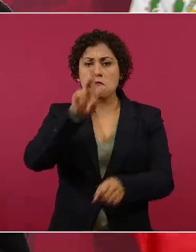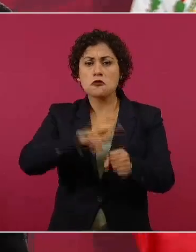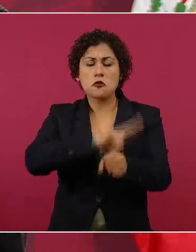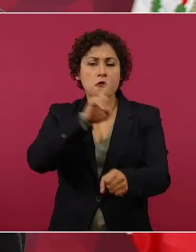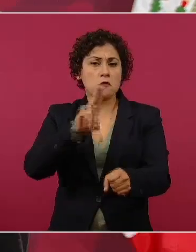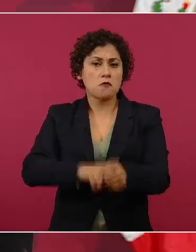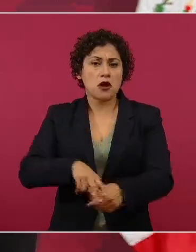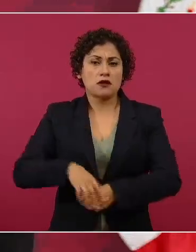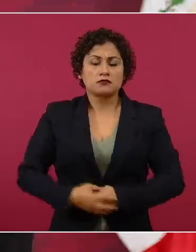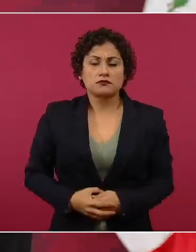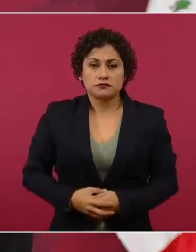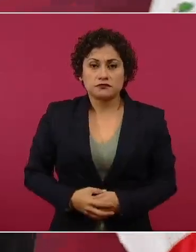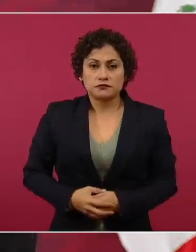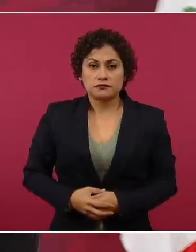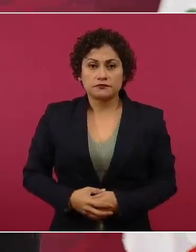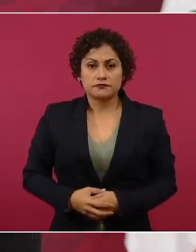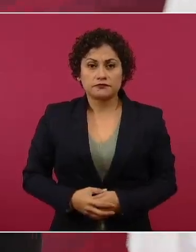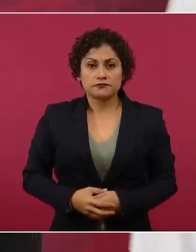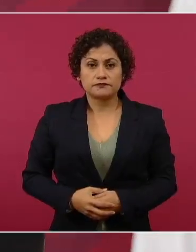Y en